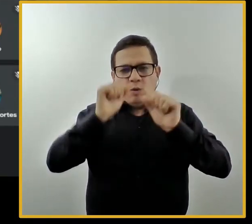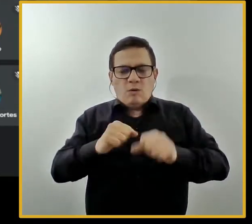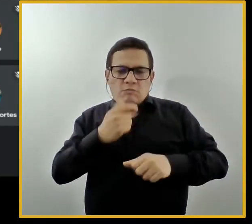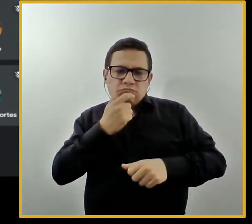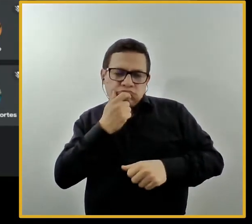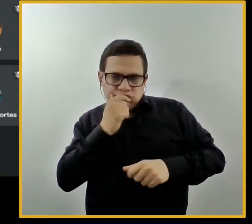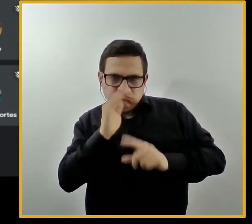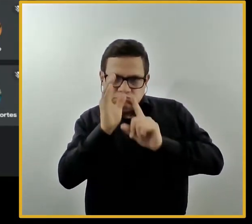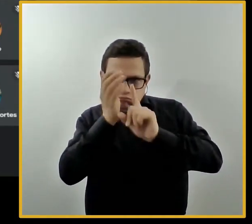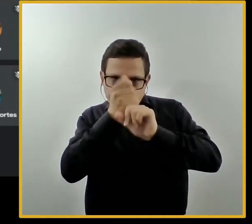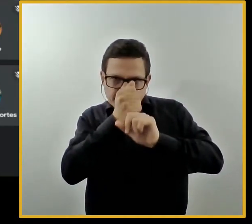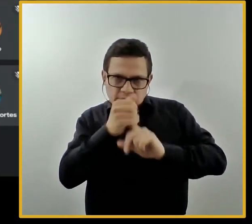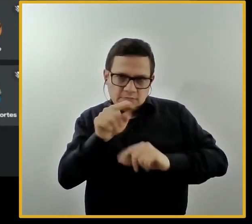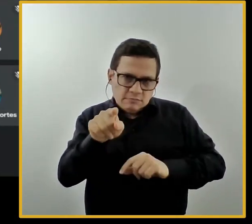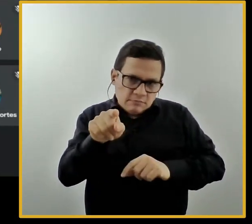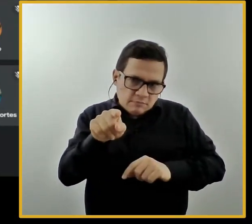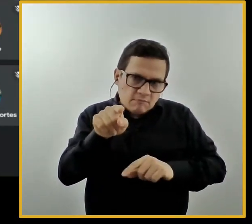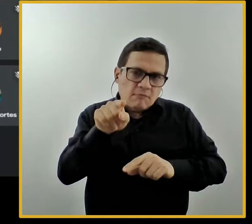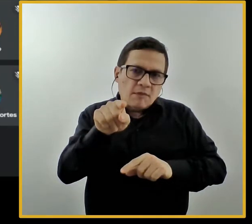encontrar